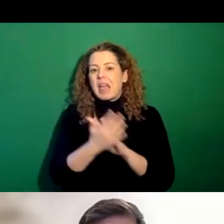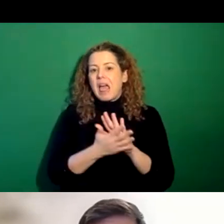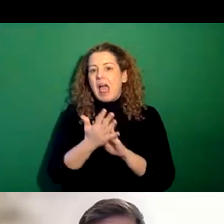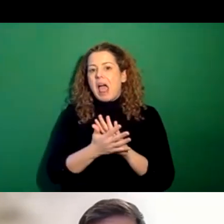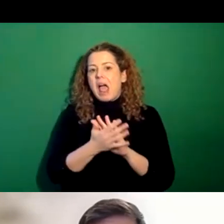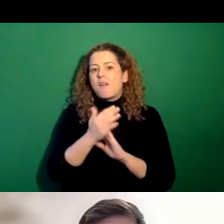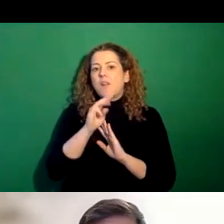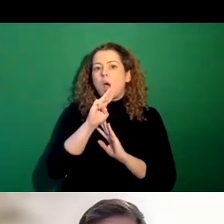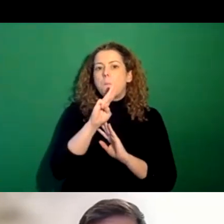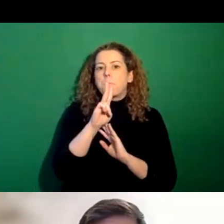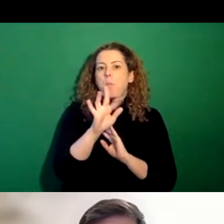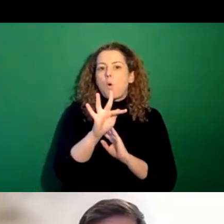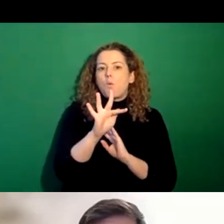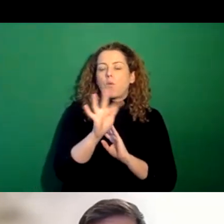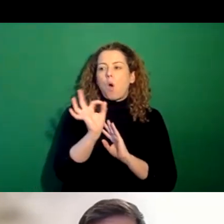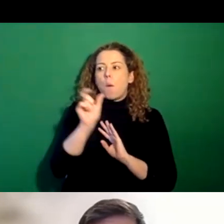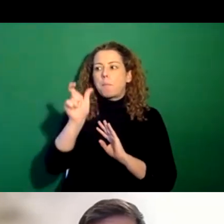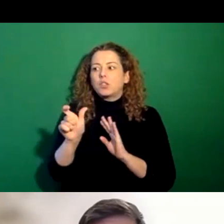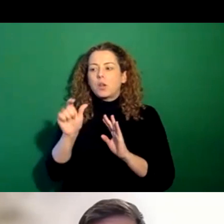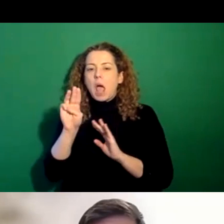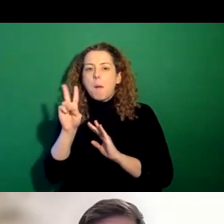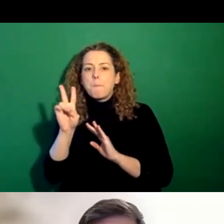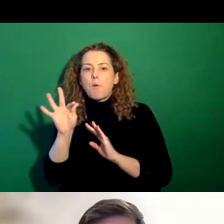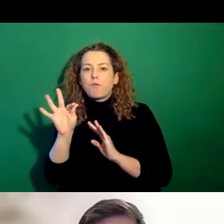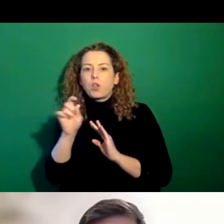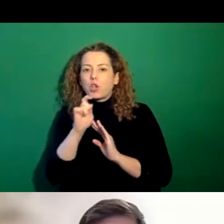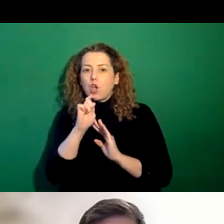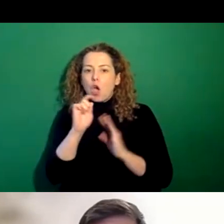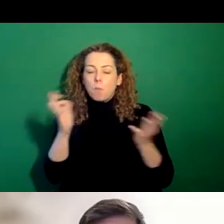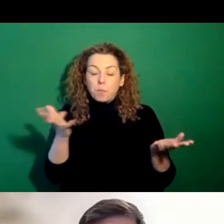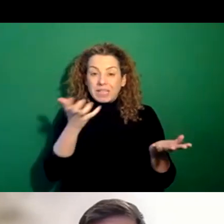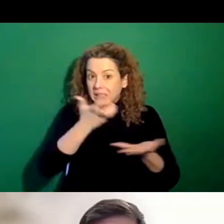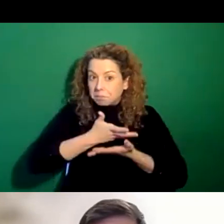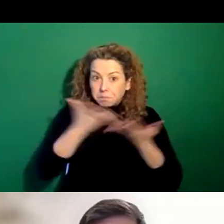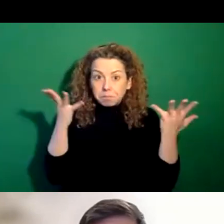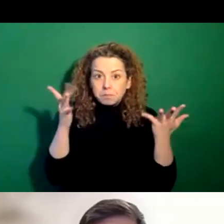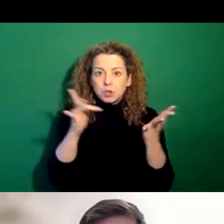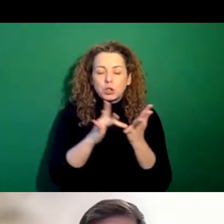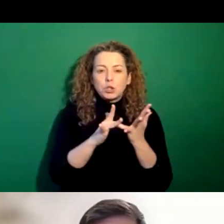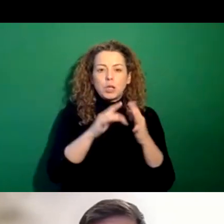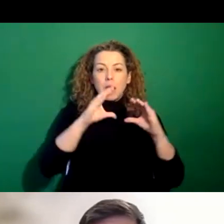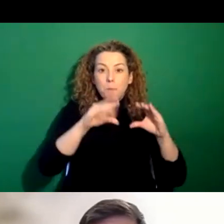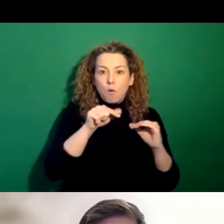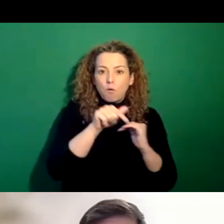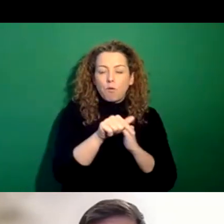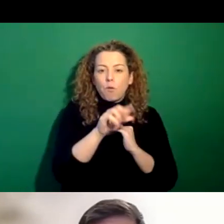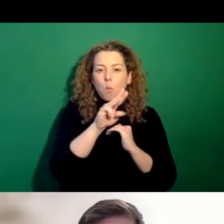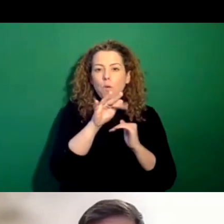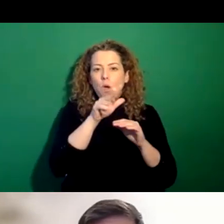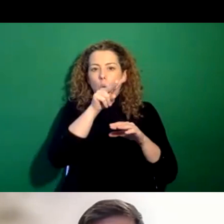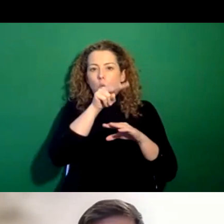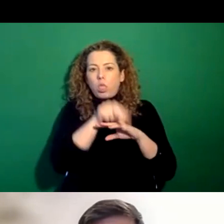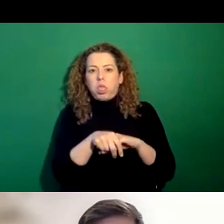puff y cómo quedaría la persona en ese puff. Si en un momento determinado en ese puff queda tan hundido